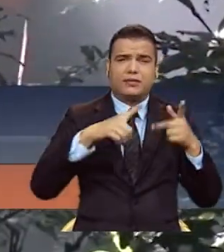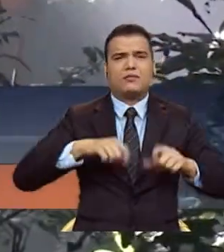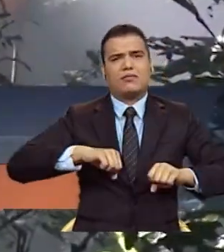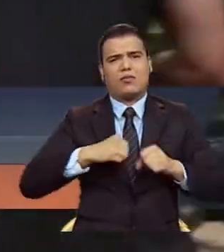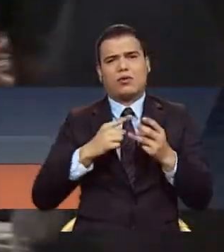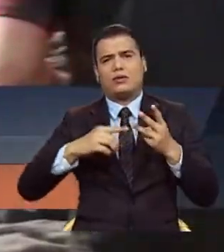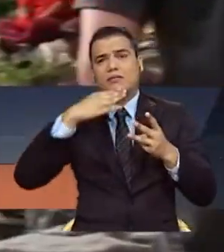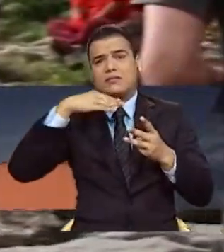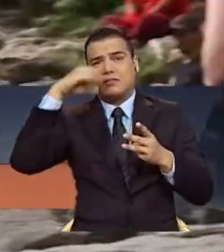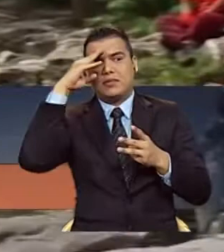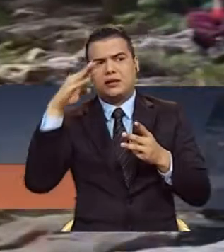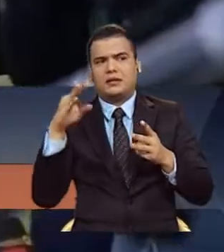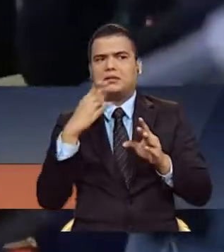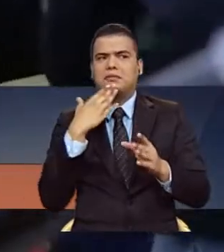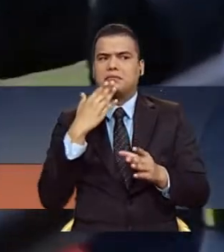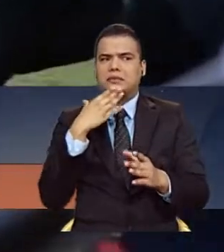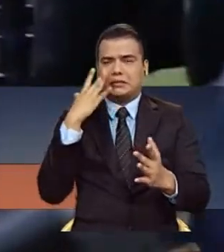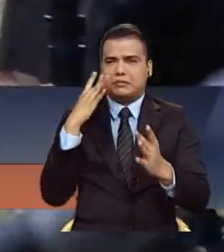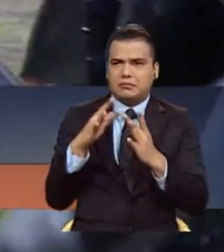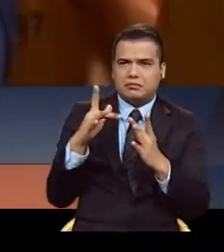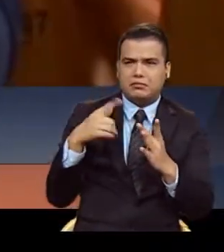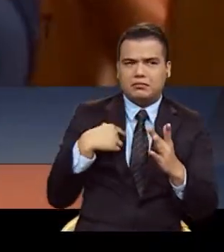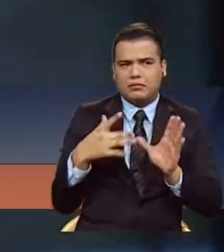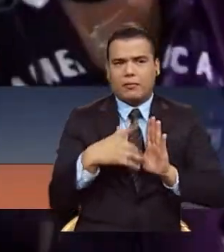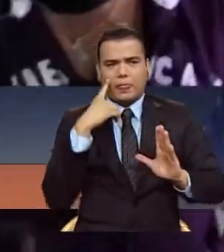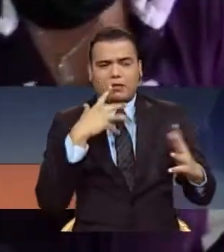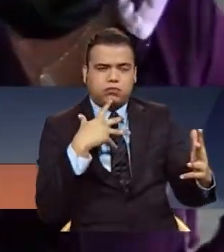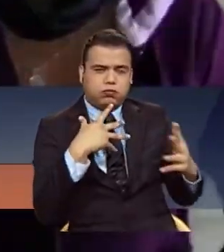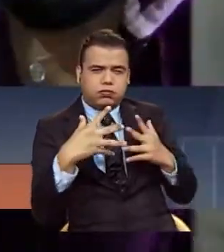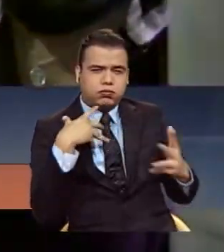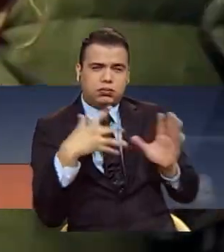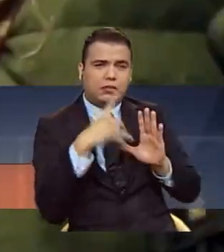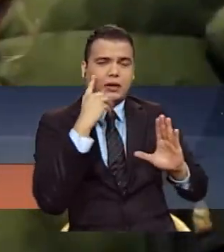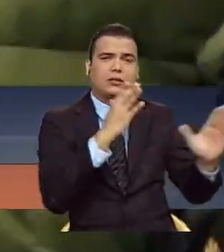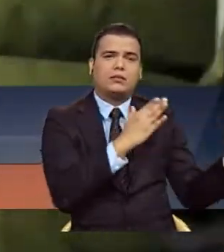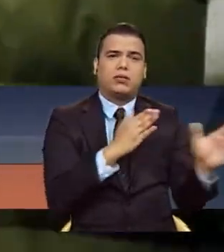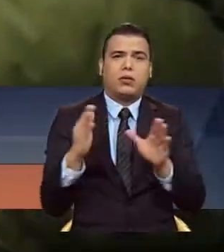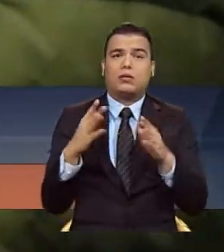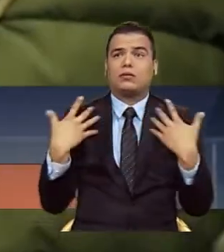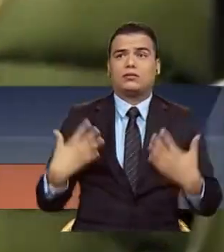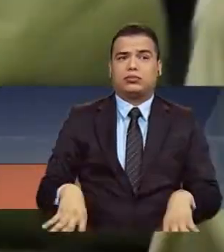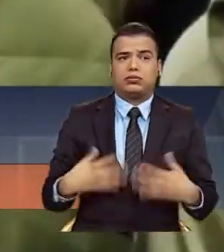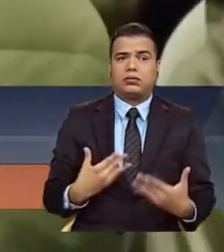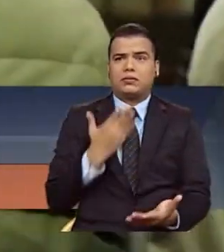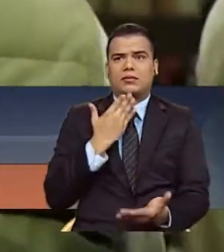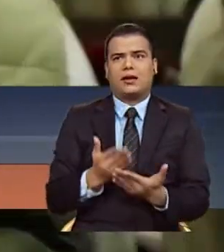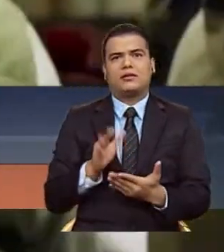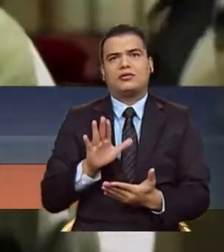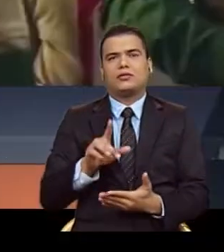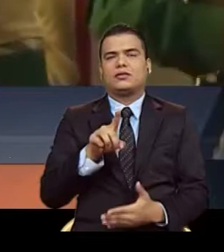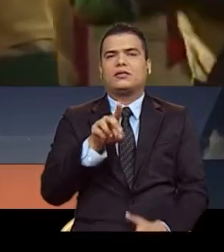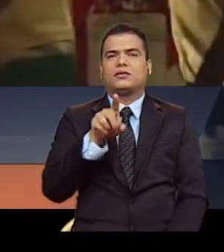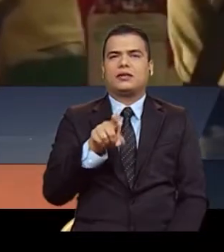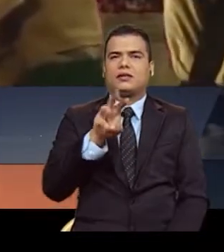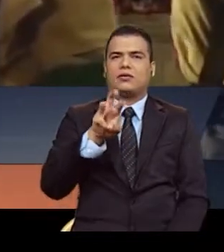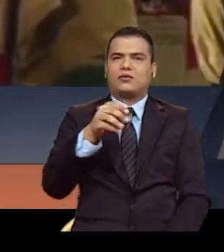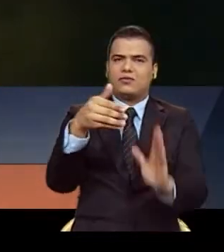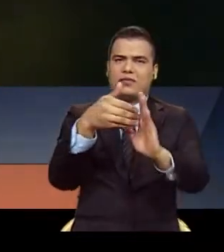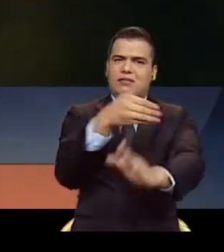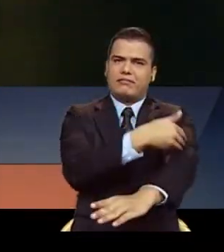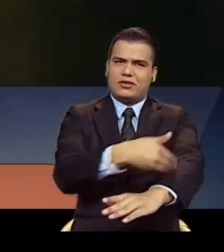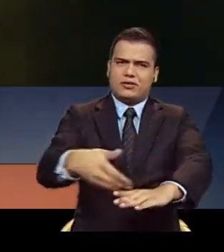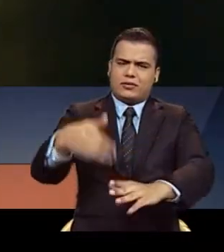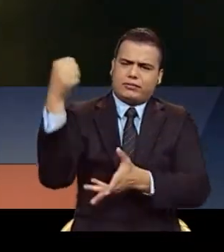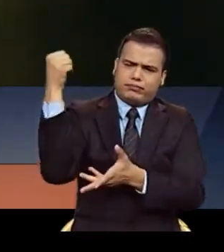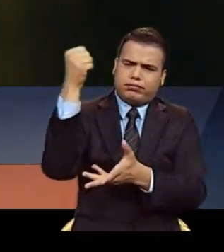Medellín excelentes oportunidades para poner en escena sus proyectos. Gracias a esto, 168 mil millones de pesos se han invertido